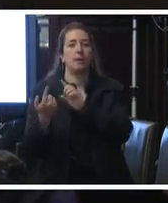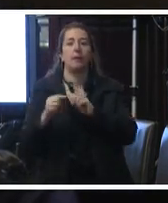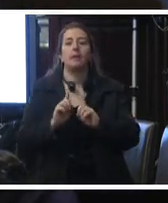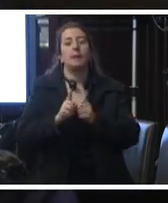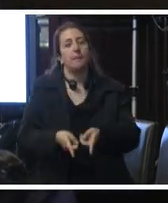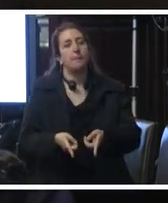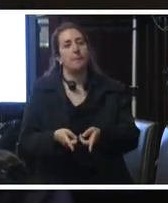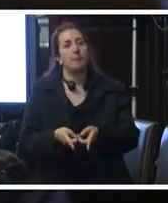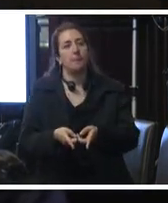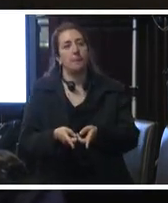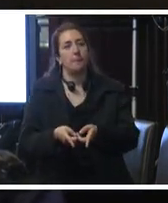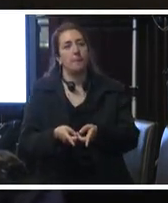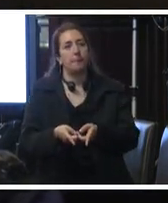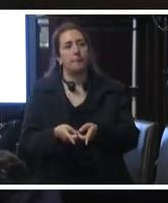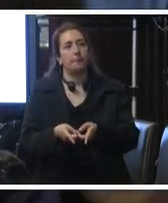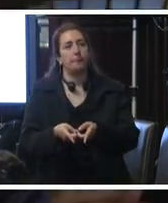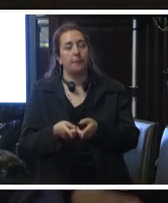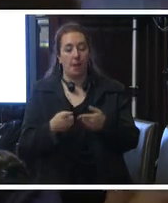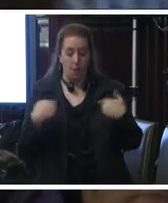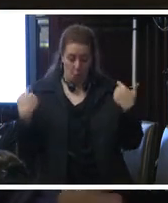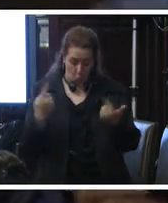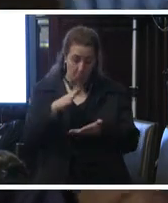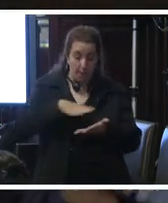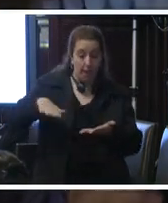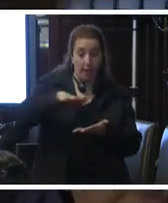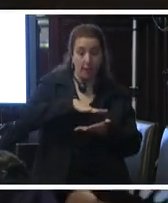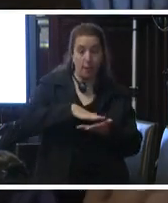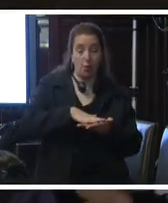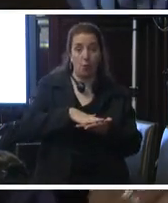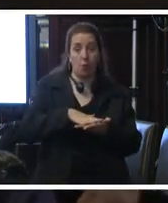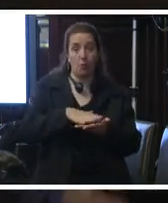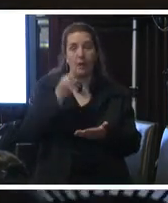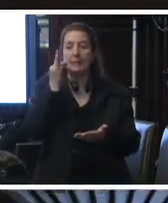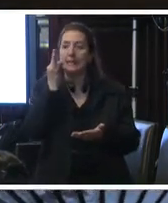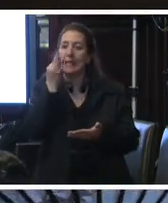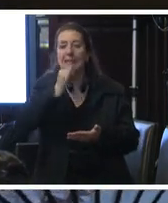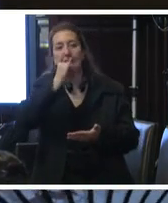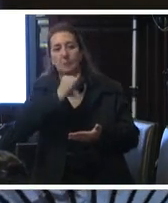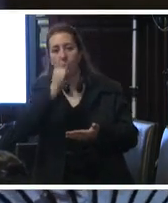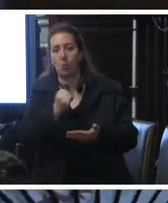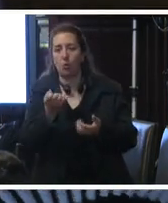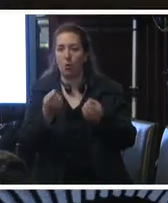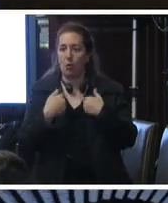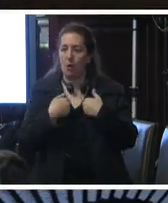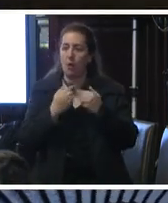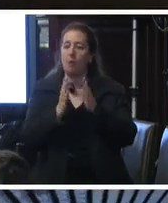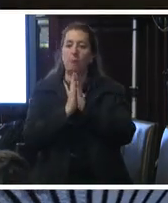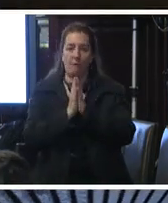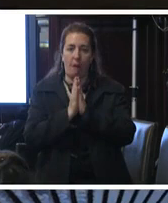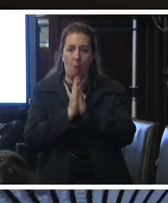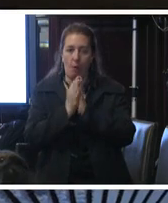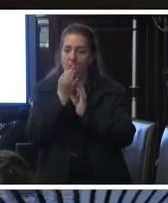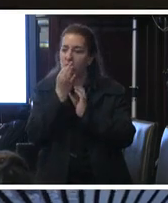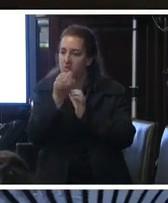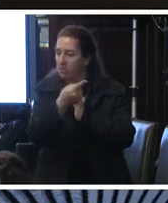y también en nuestra región, y por el testimonio que nos brindan, por favor, transmitan